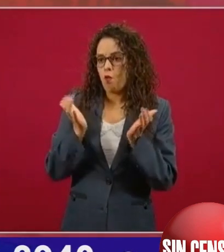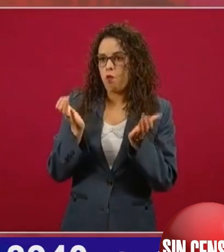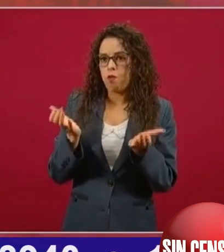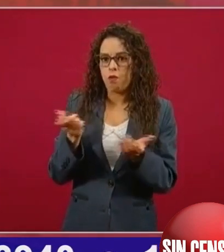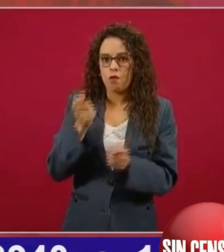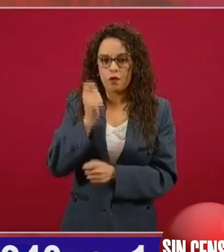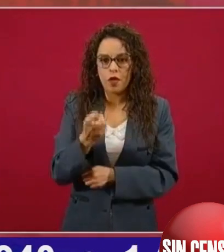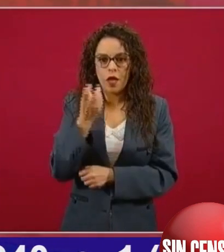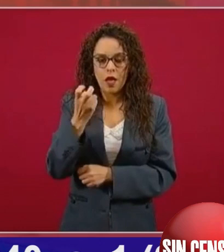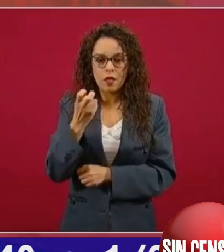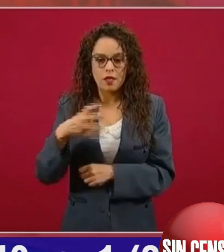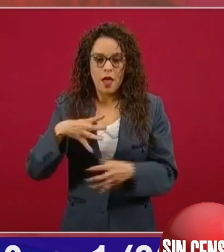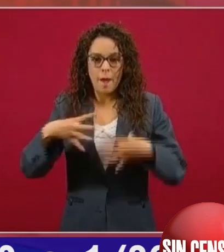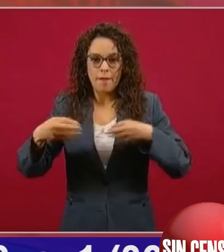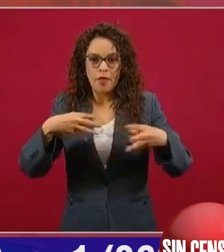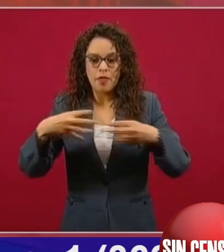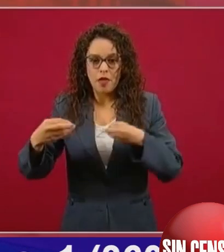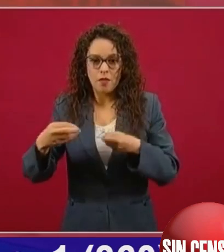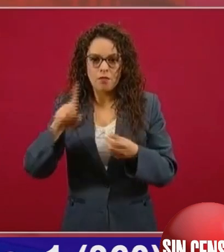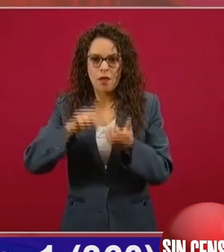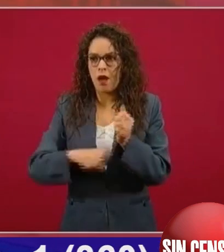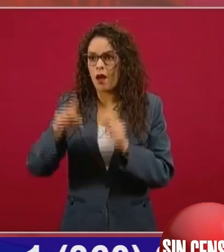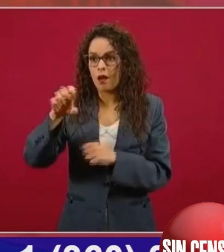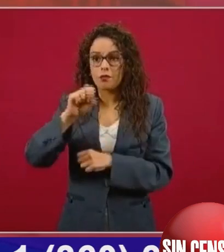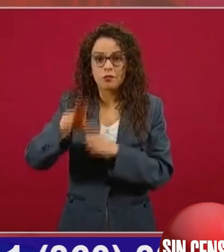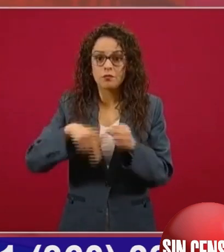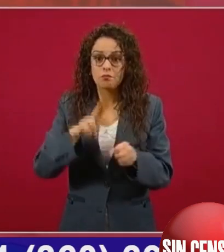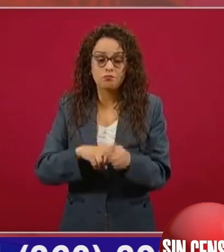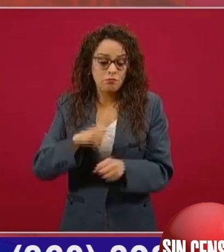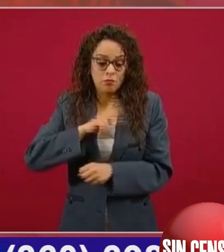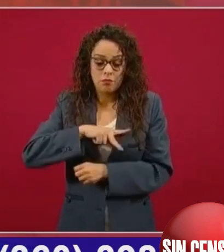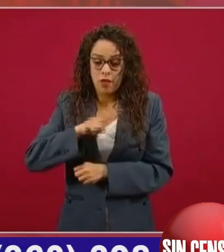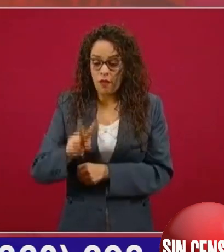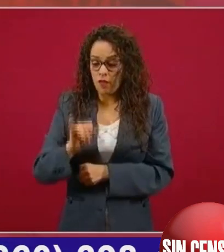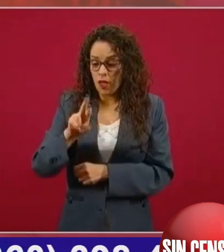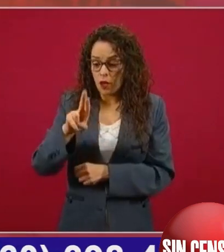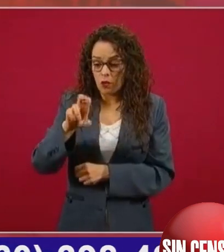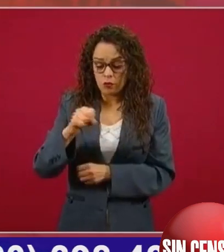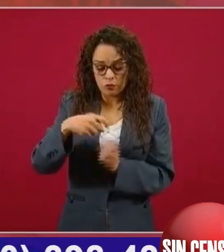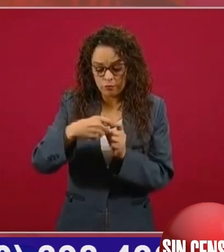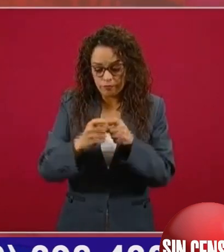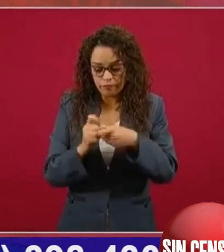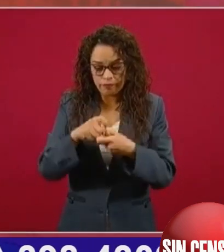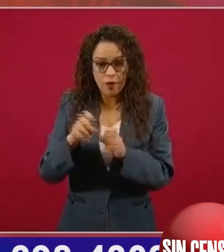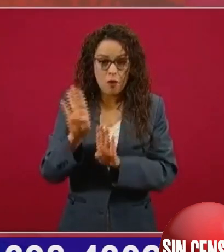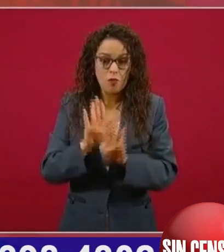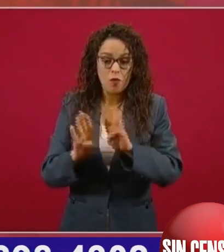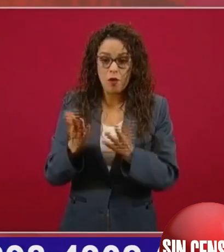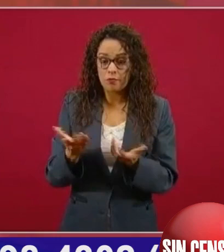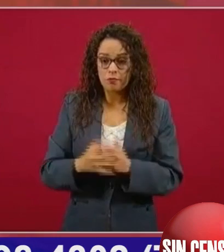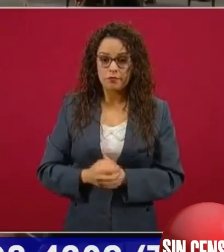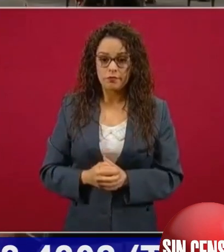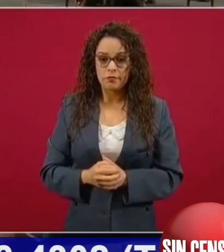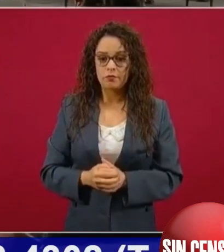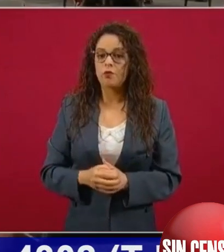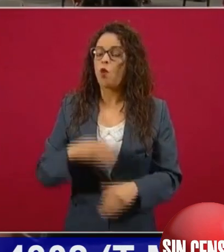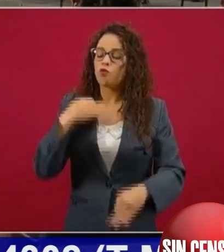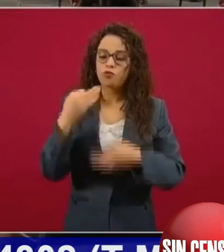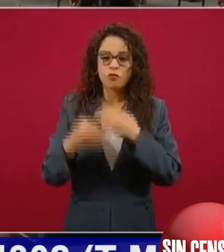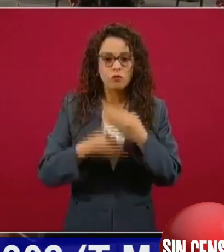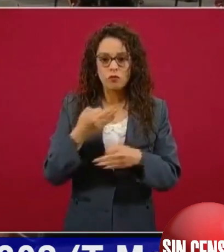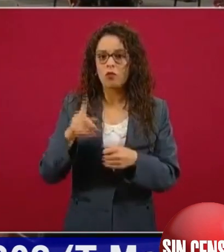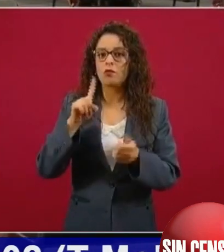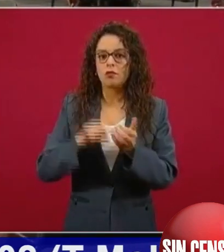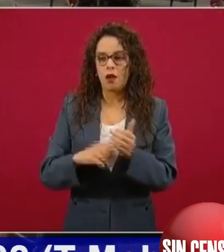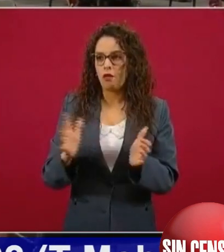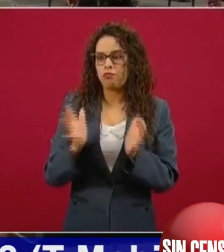es la epidemia, de un fenómeno natural, es un virus, es una partícula biológica. Entonces, todos somos víctimas, y